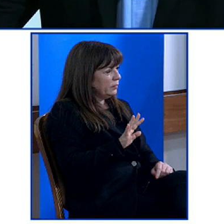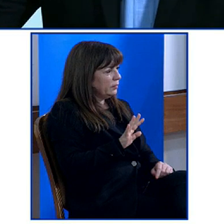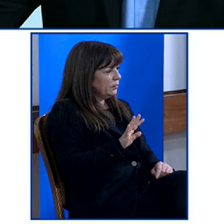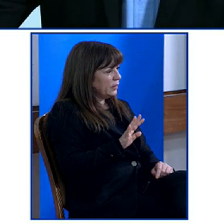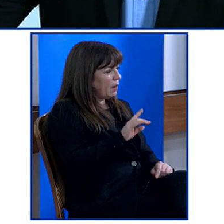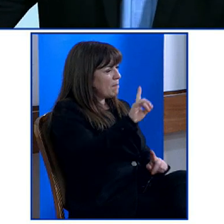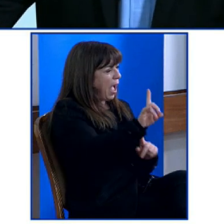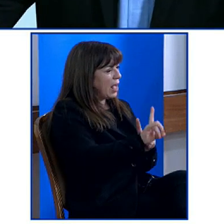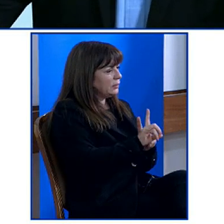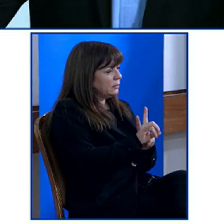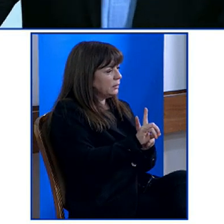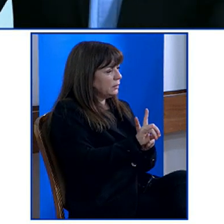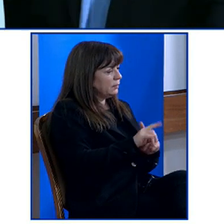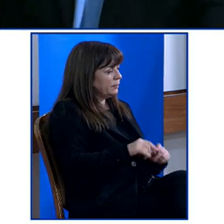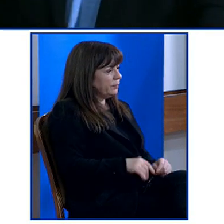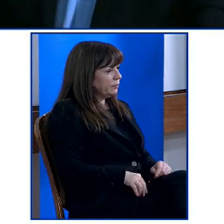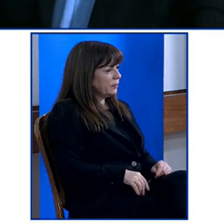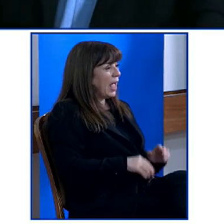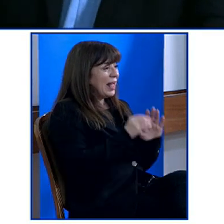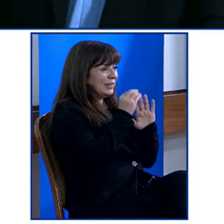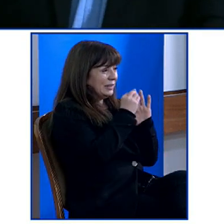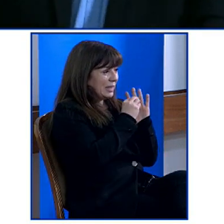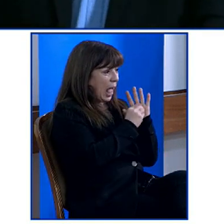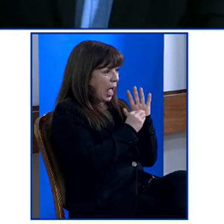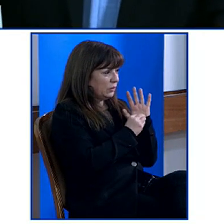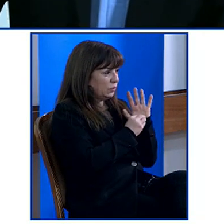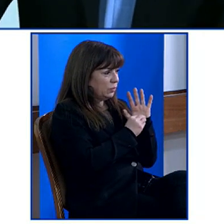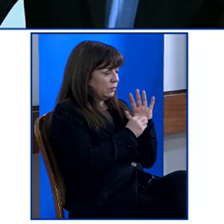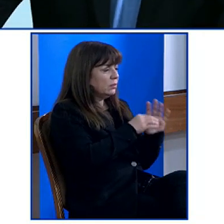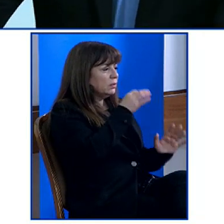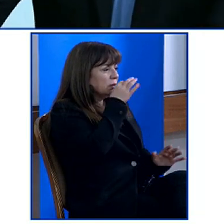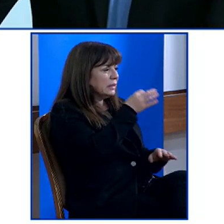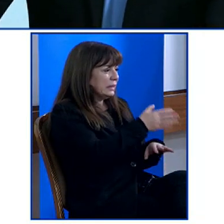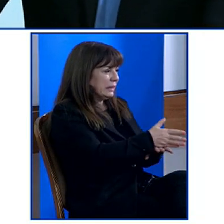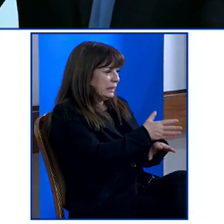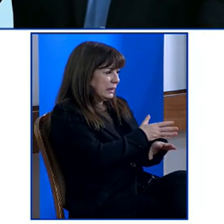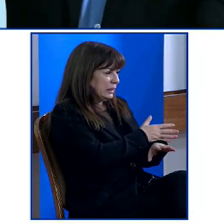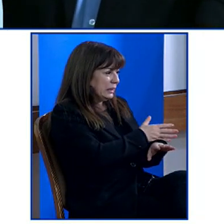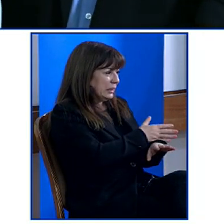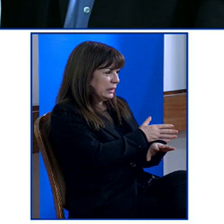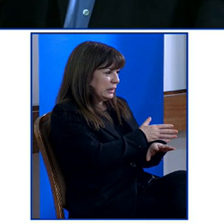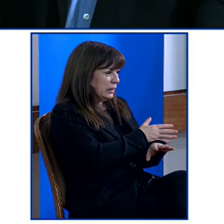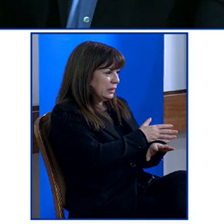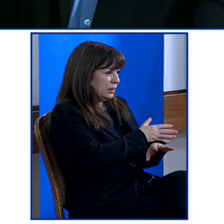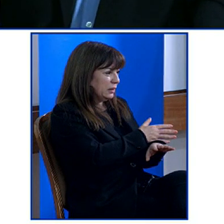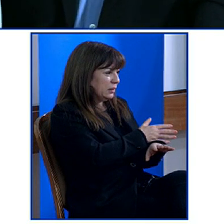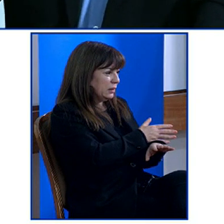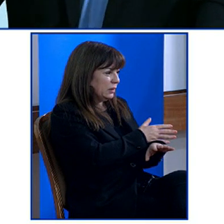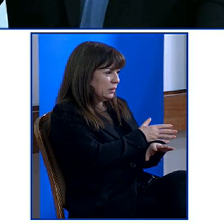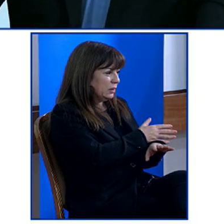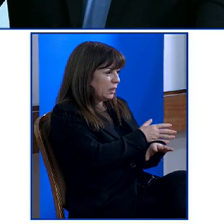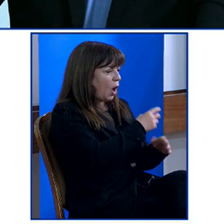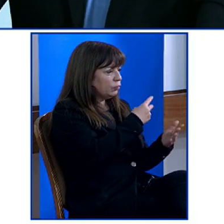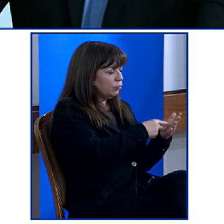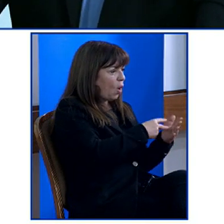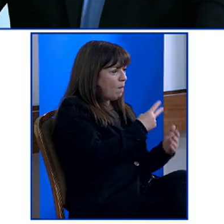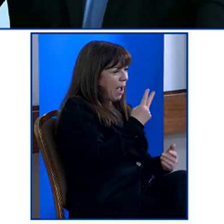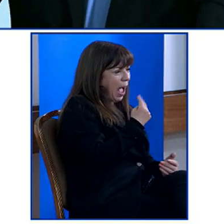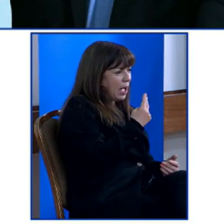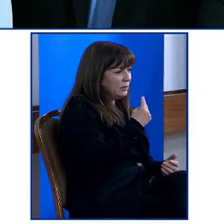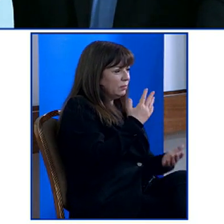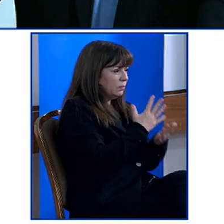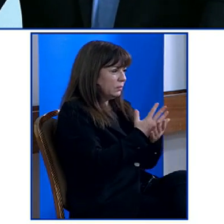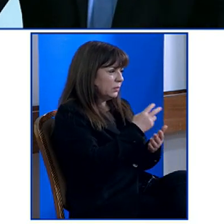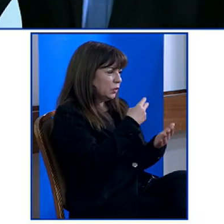del paciente. Bueno, los datos, como dijeron antes, son entre 2012 y